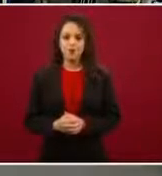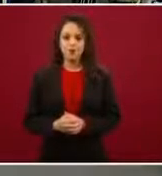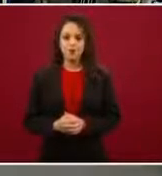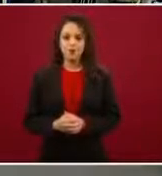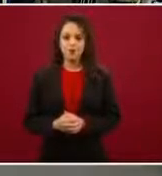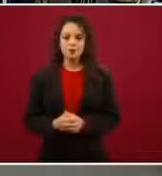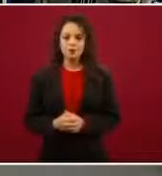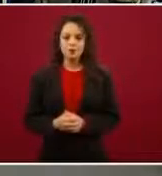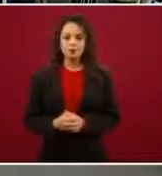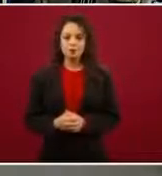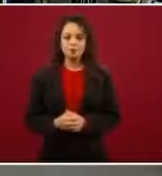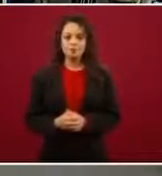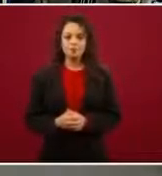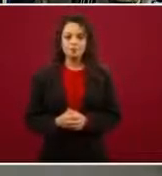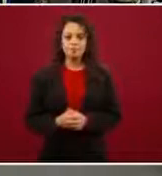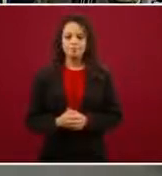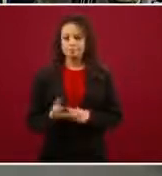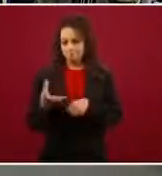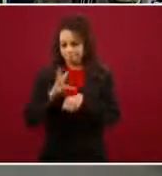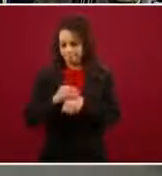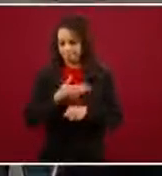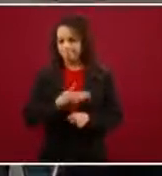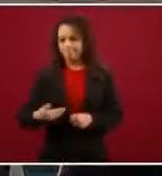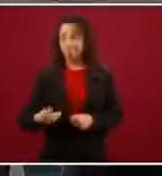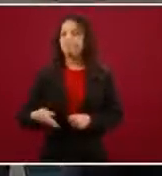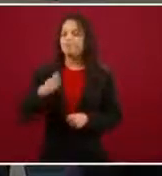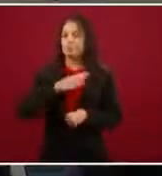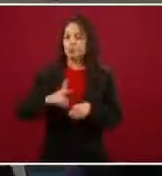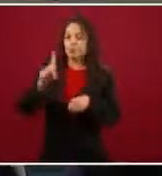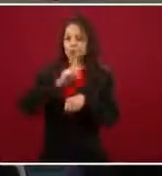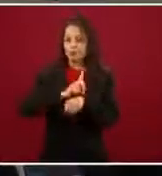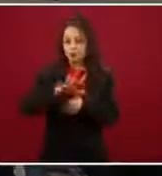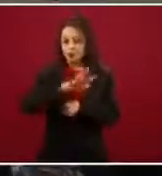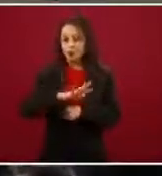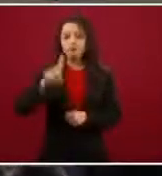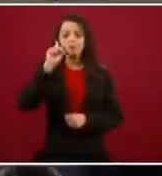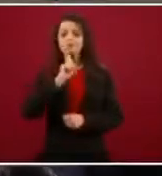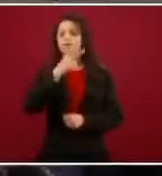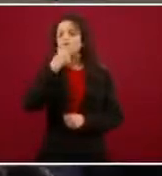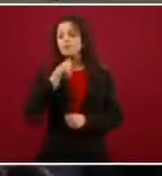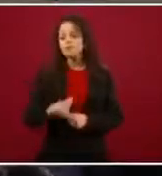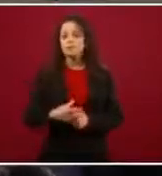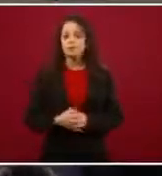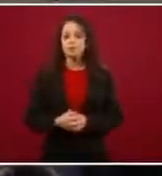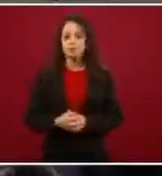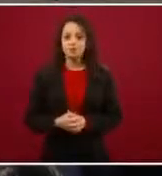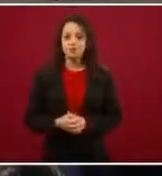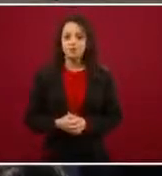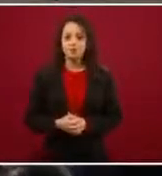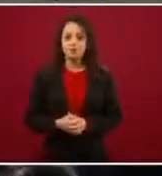Con su venia, presidente. Muy buenos días a todas y todos. Sí.